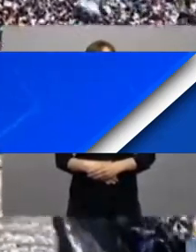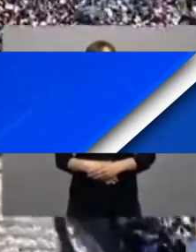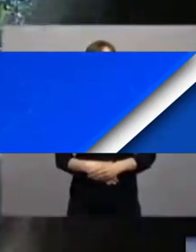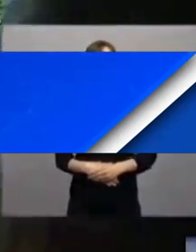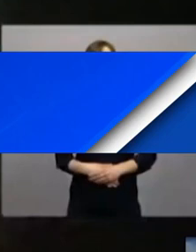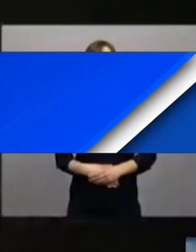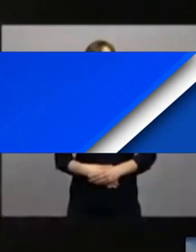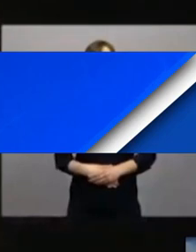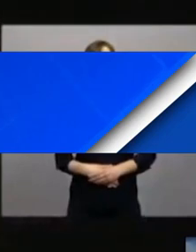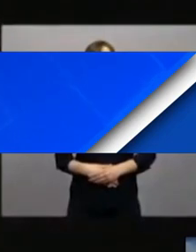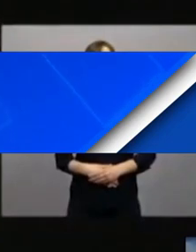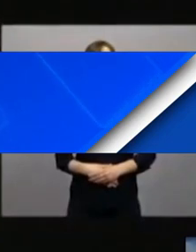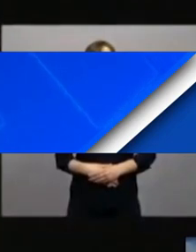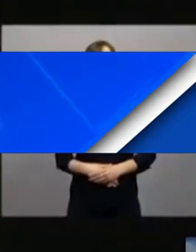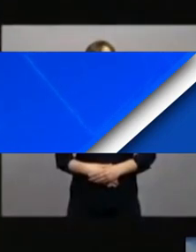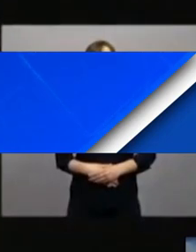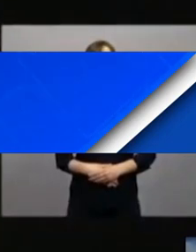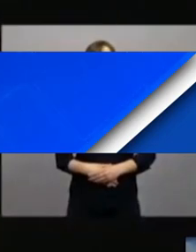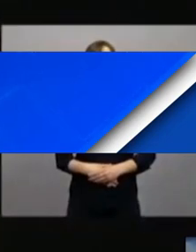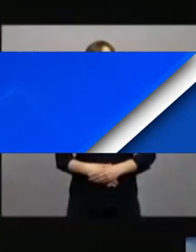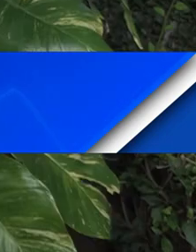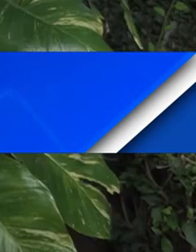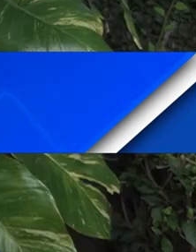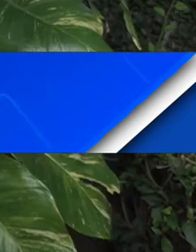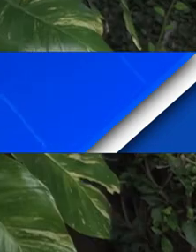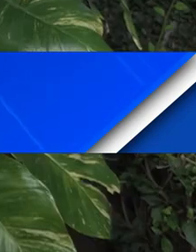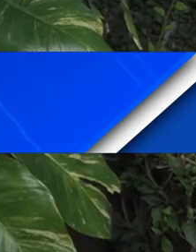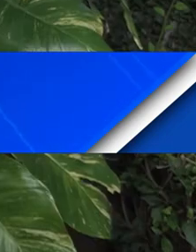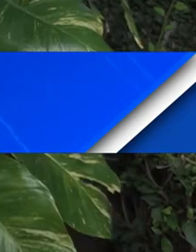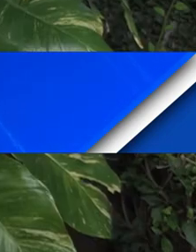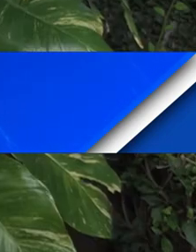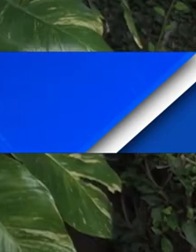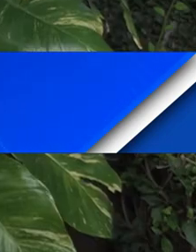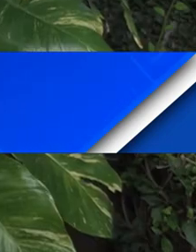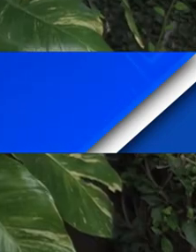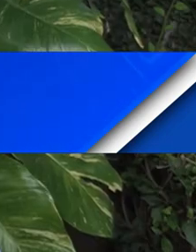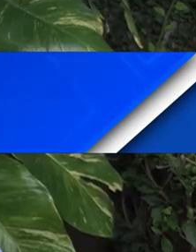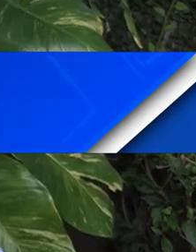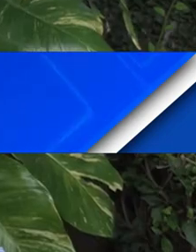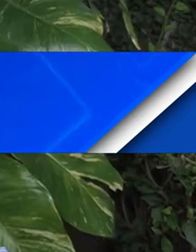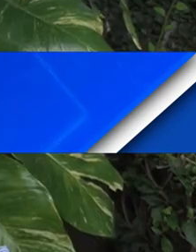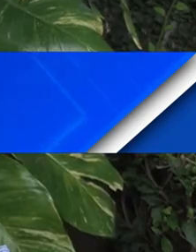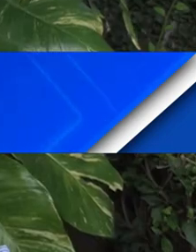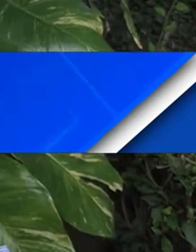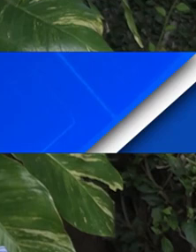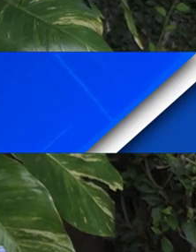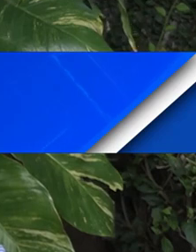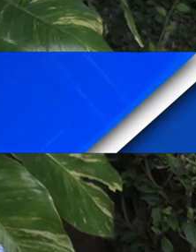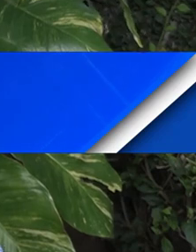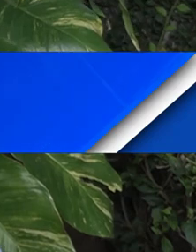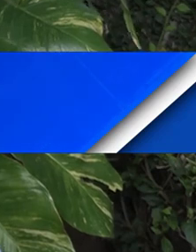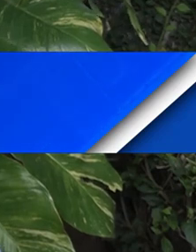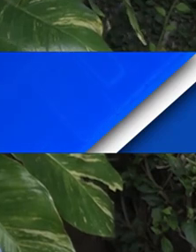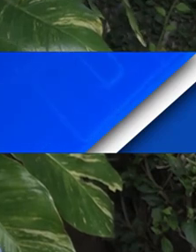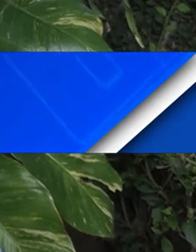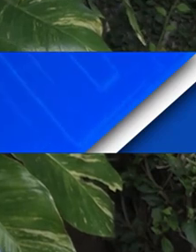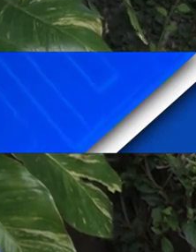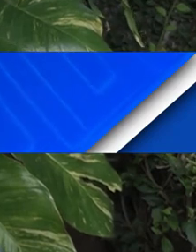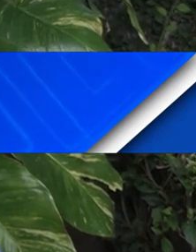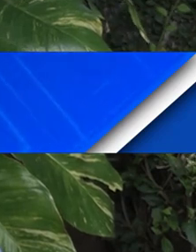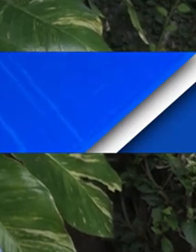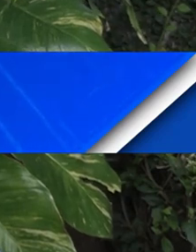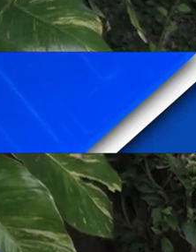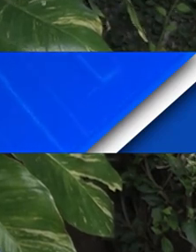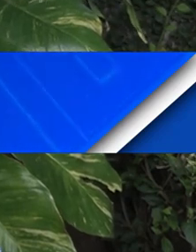dirigió a un servicio interreligioso, a la Catedral Metropolitana, y por la tarde hubo